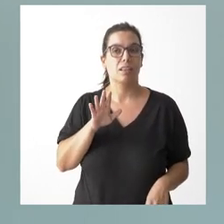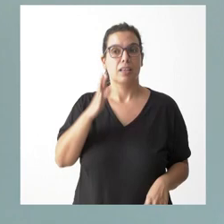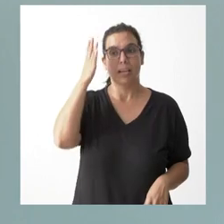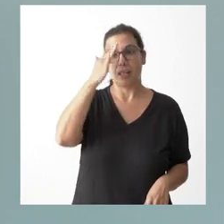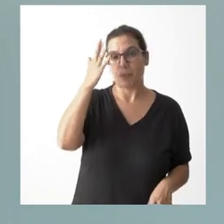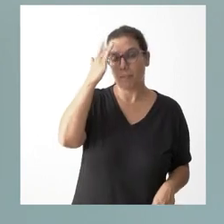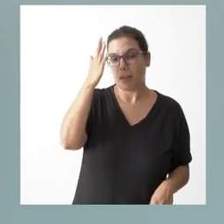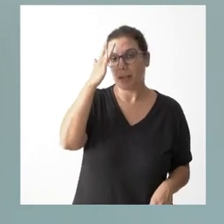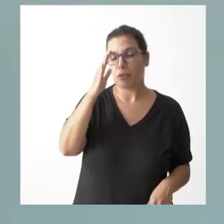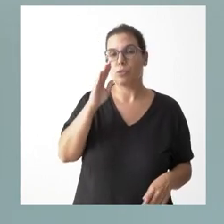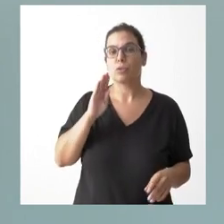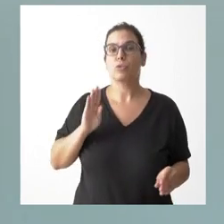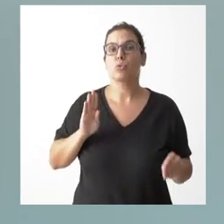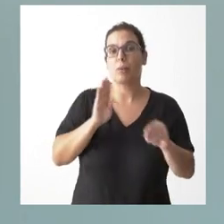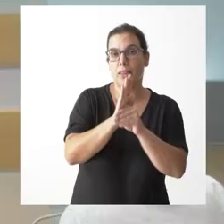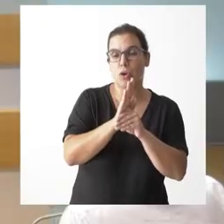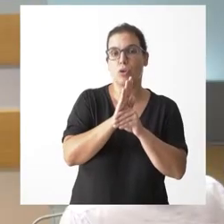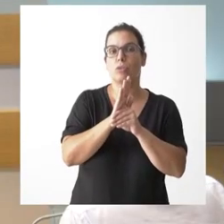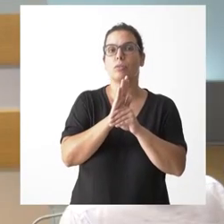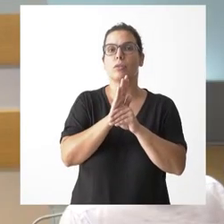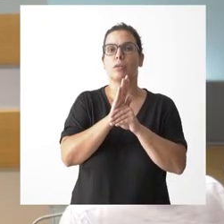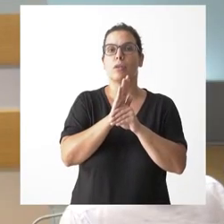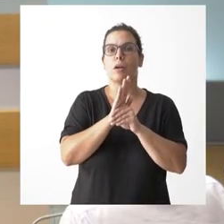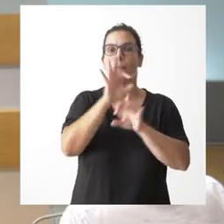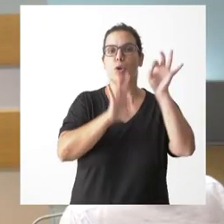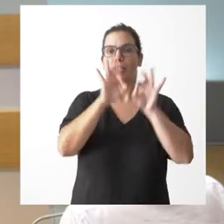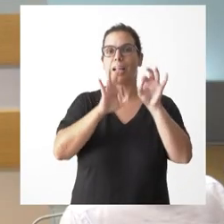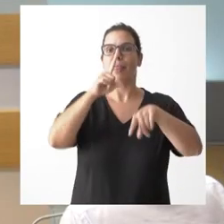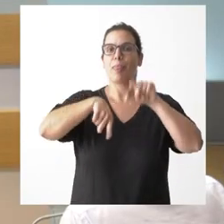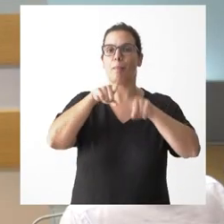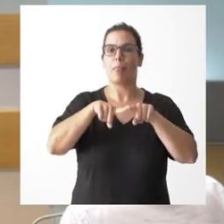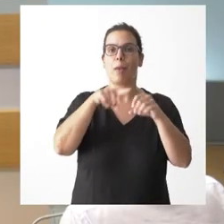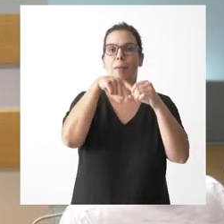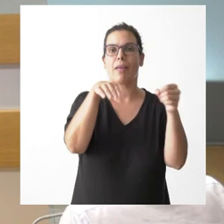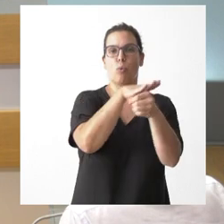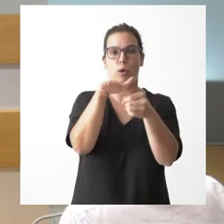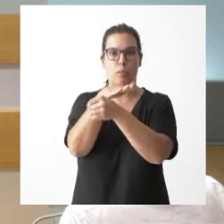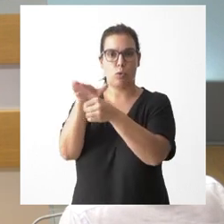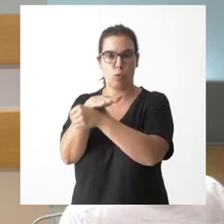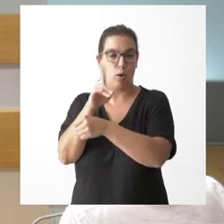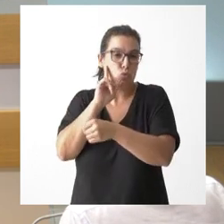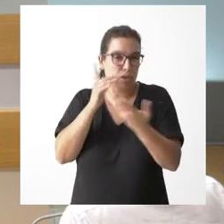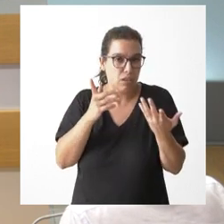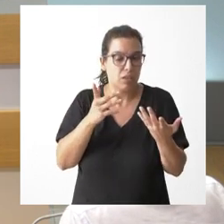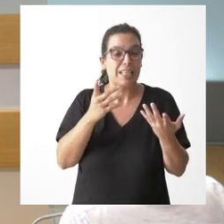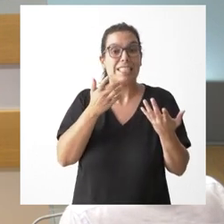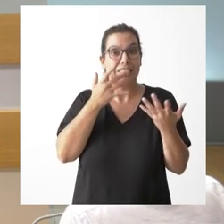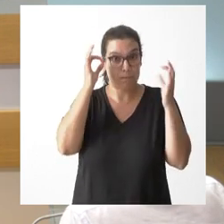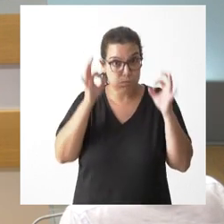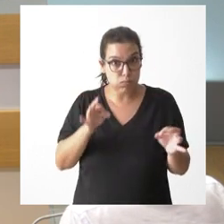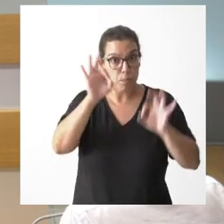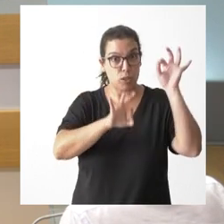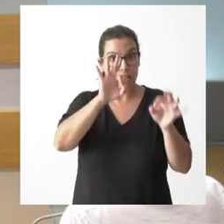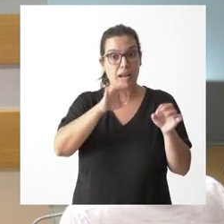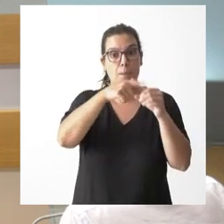irá por plazas cubiertas o no sé si nos puede explicar cómo es el mecanismo y si fuera así, ¿cuál es la